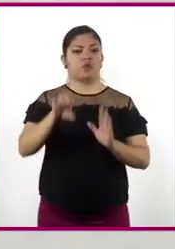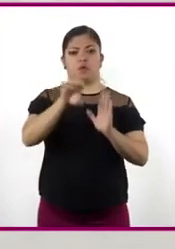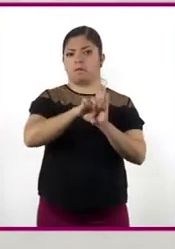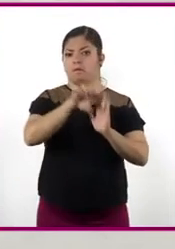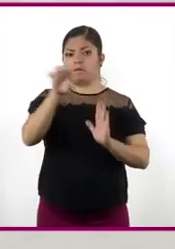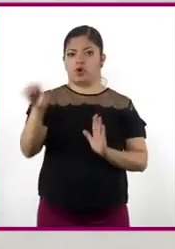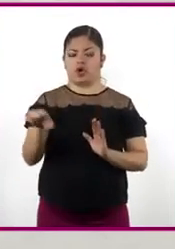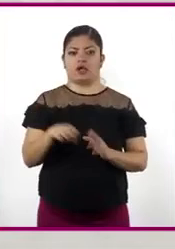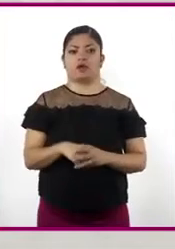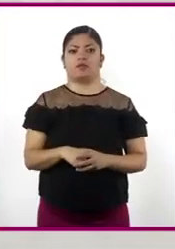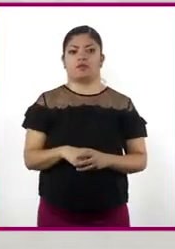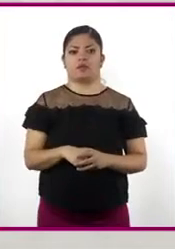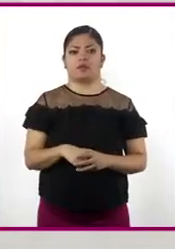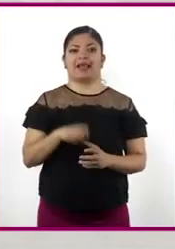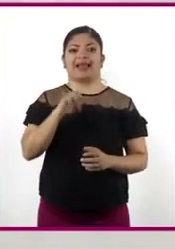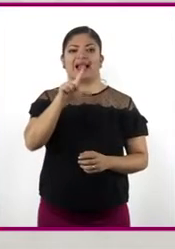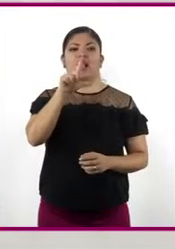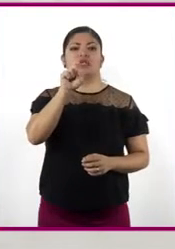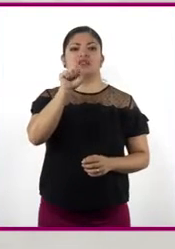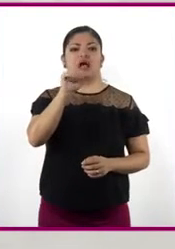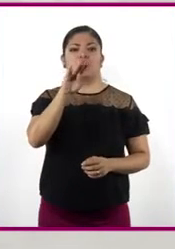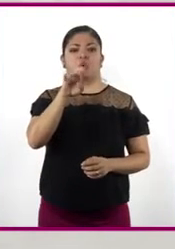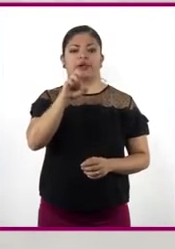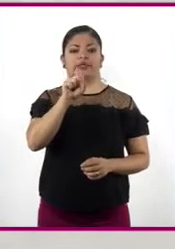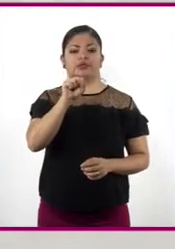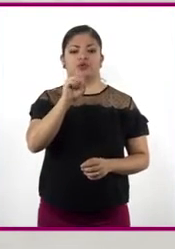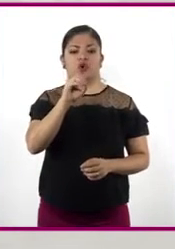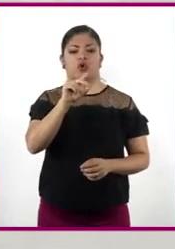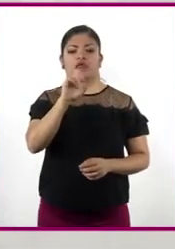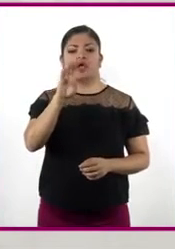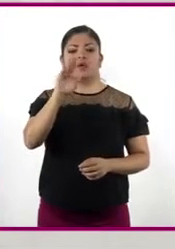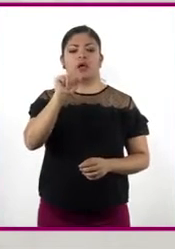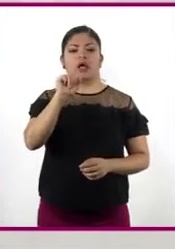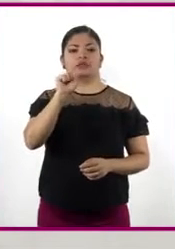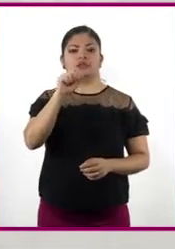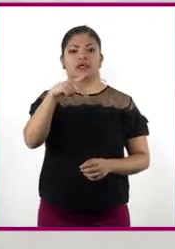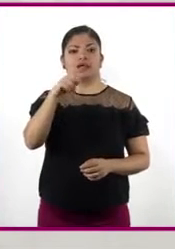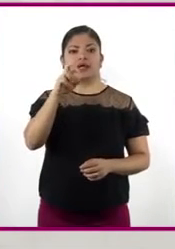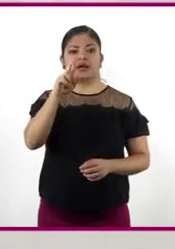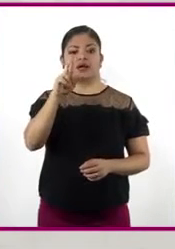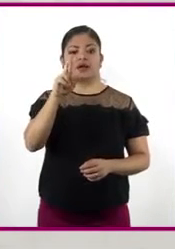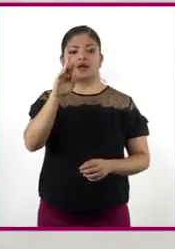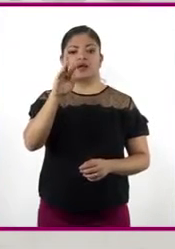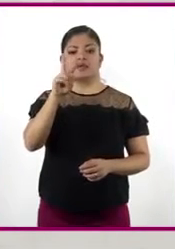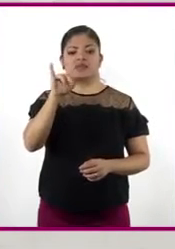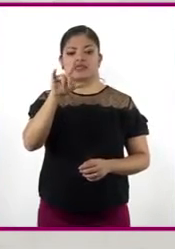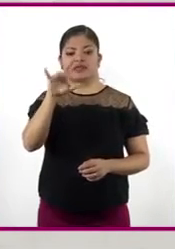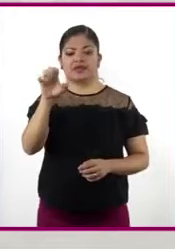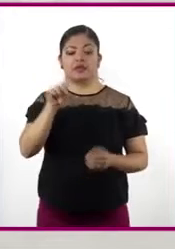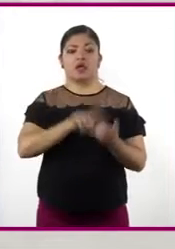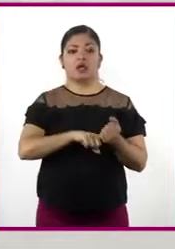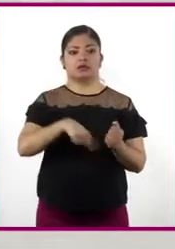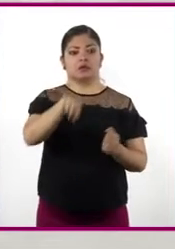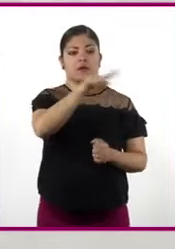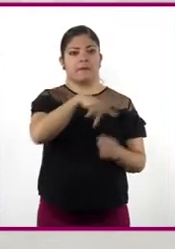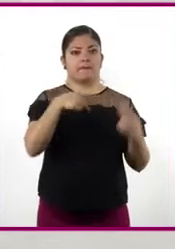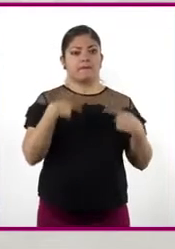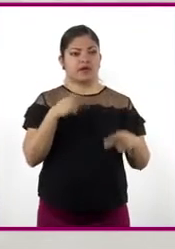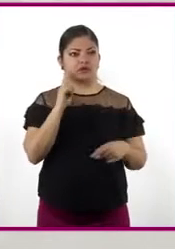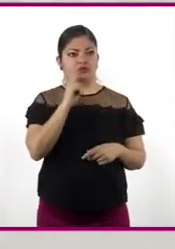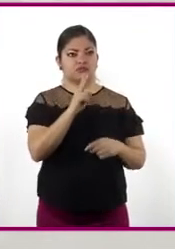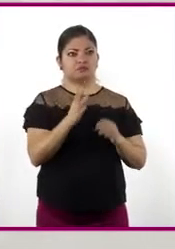ejemplo, El sabueso de los Baskerville. Este título dice a nuestra audiencia